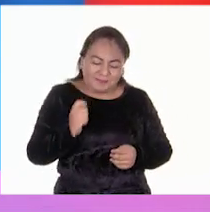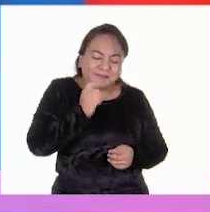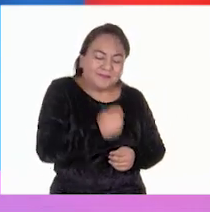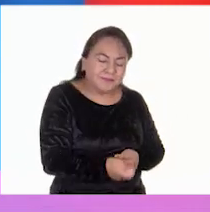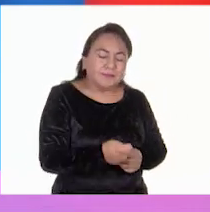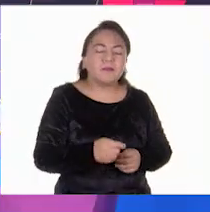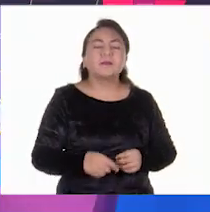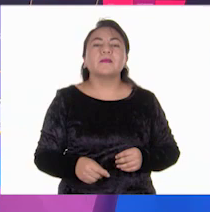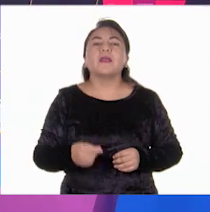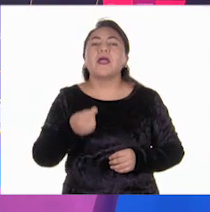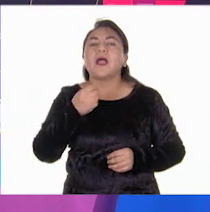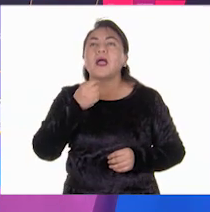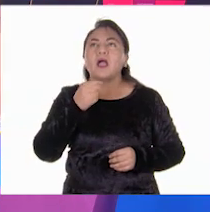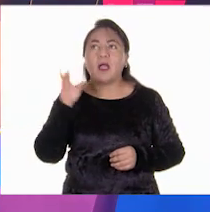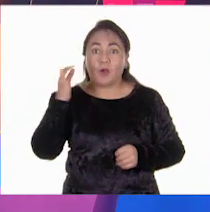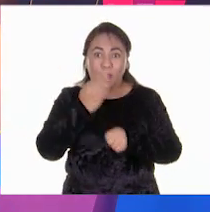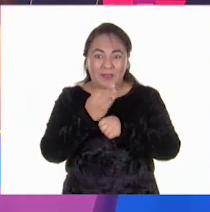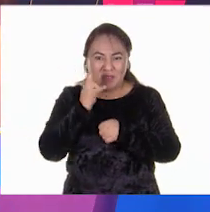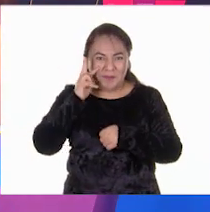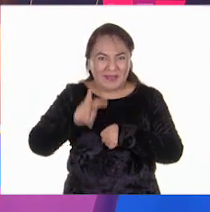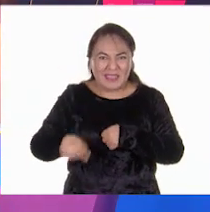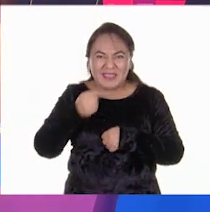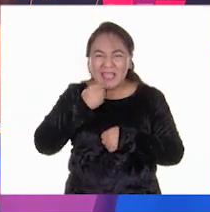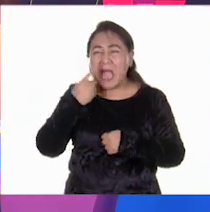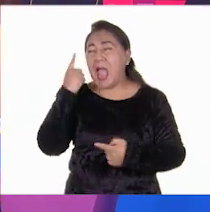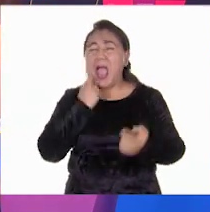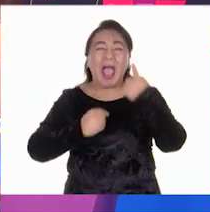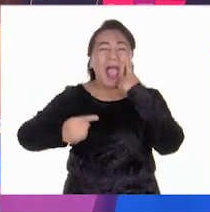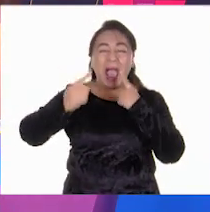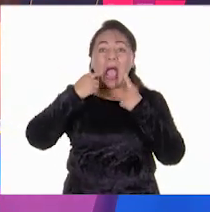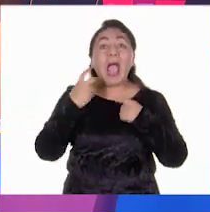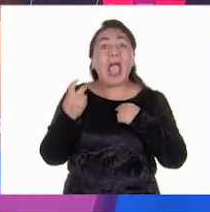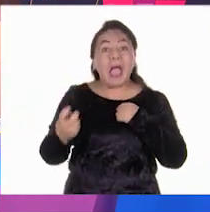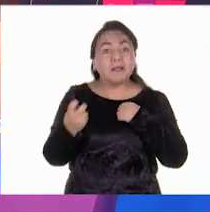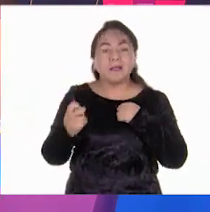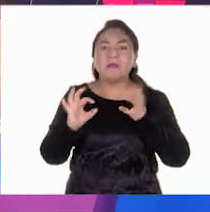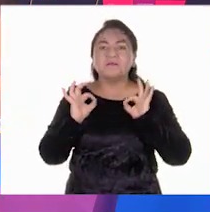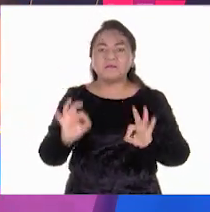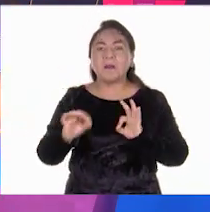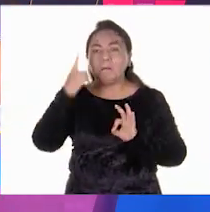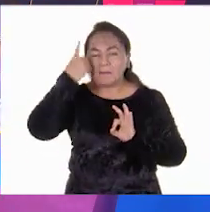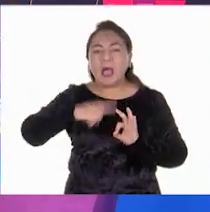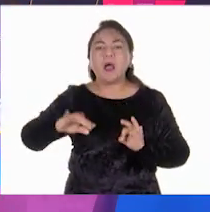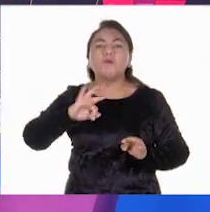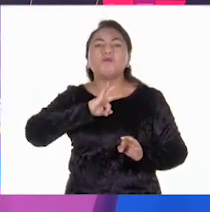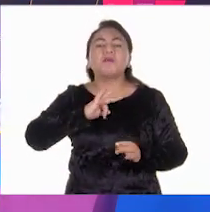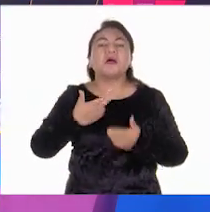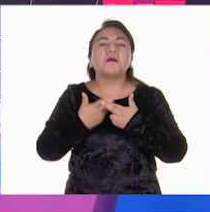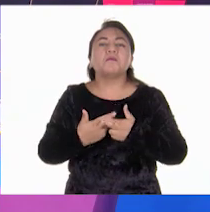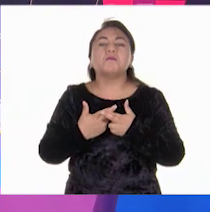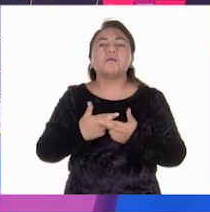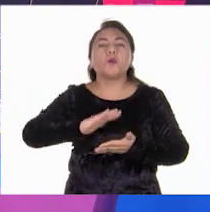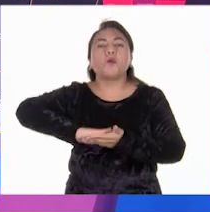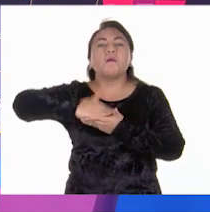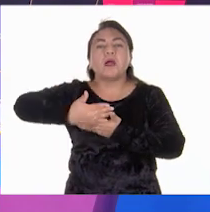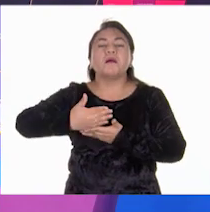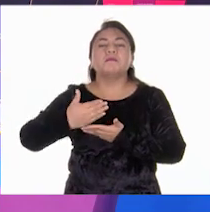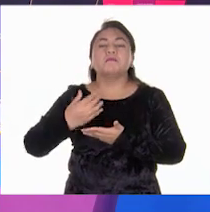La rabieta que acaban de presenciar es suficiente para tener la computadora encendida una